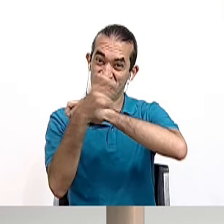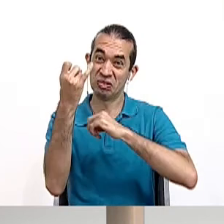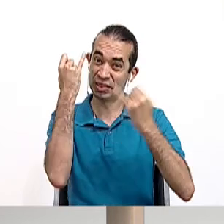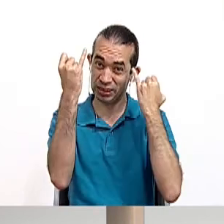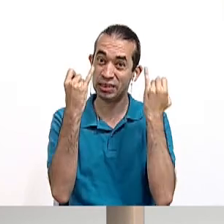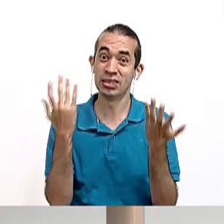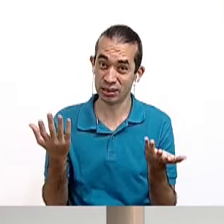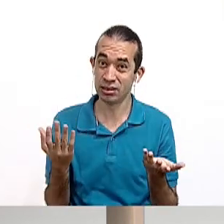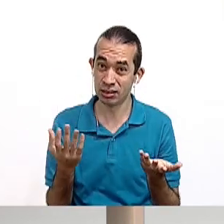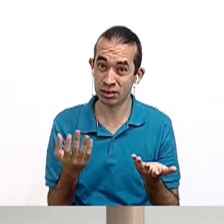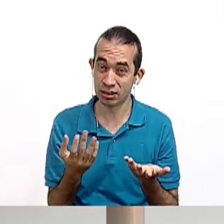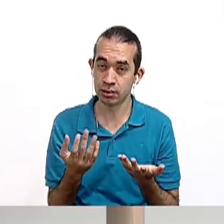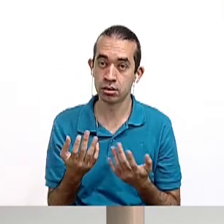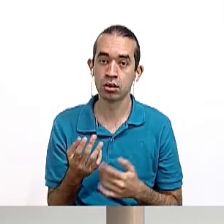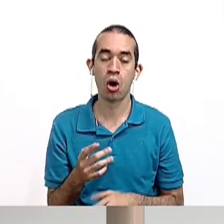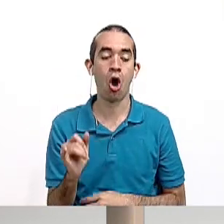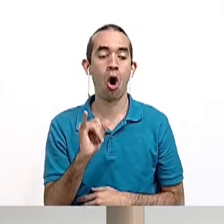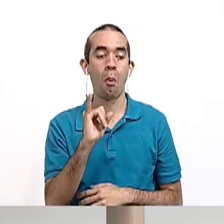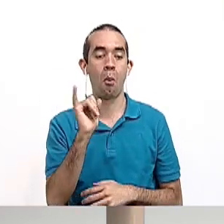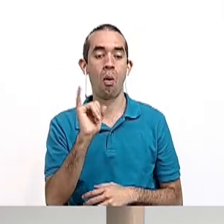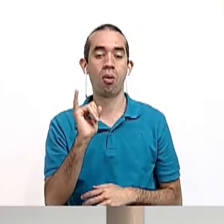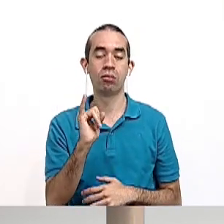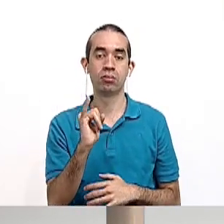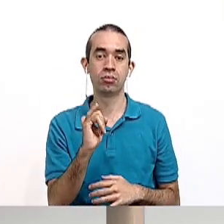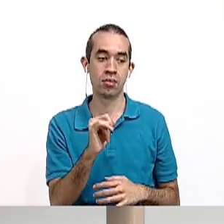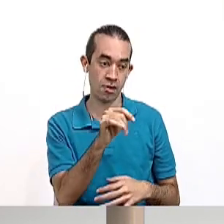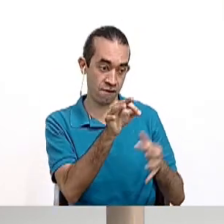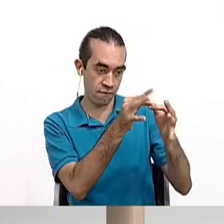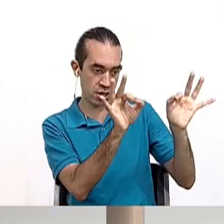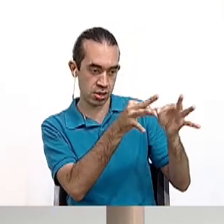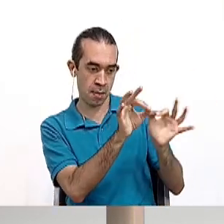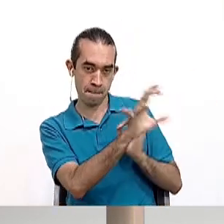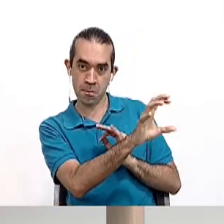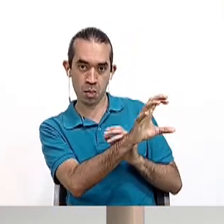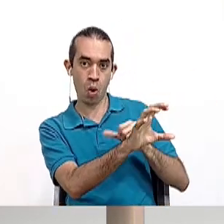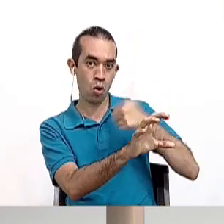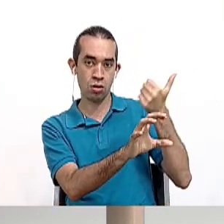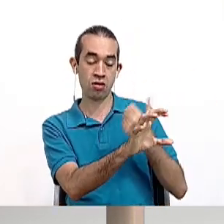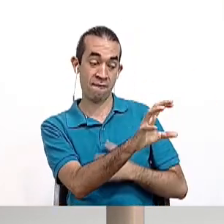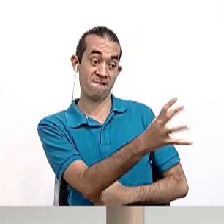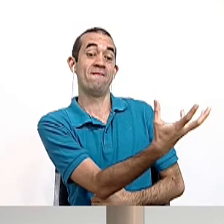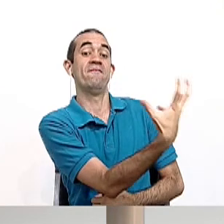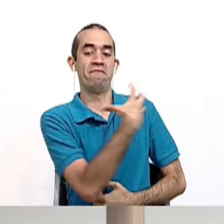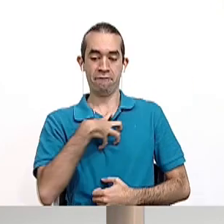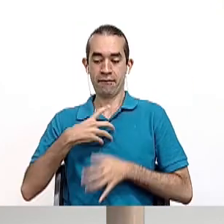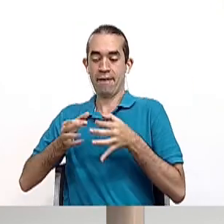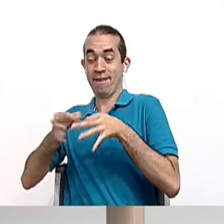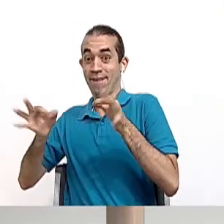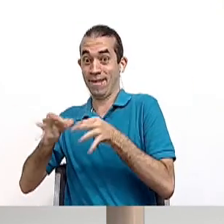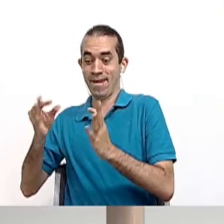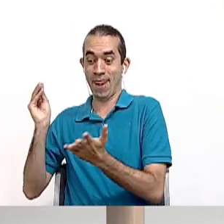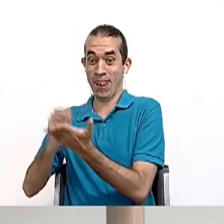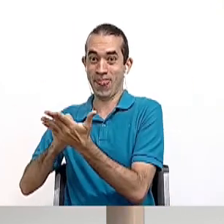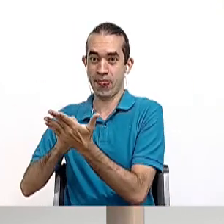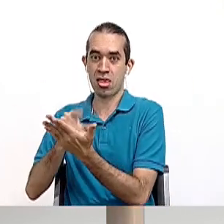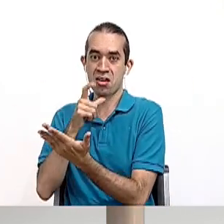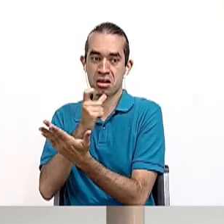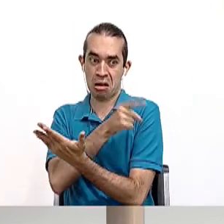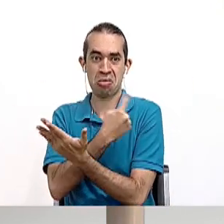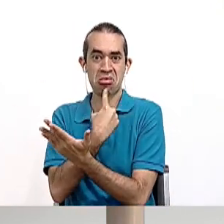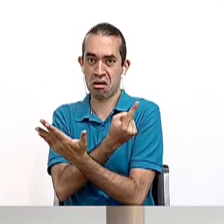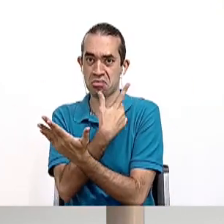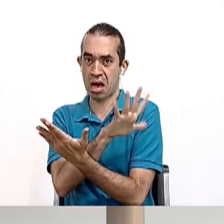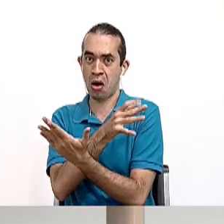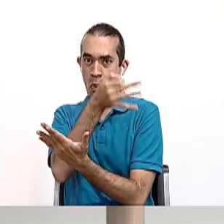Sí, cuando nos apropiamos de las palabras de otro, las hacemos propias sin mencionar quién es,